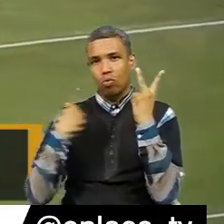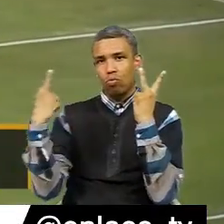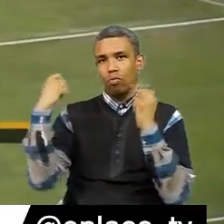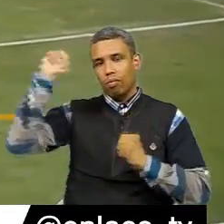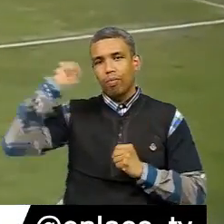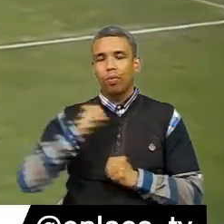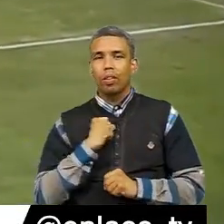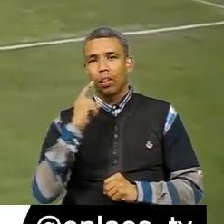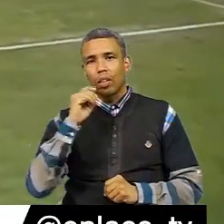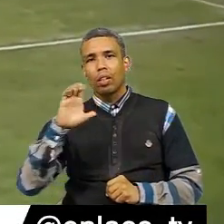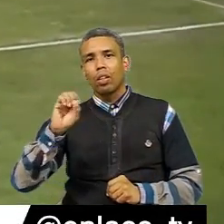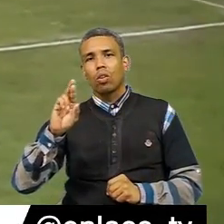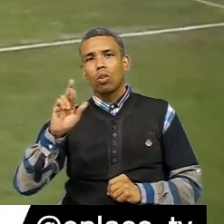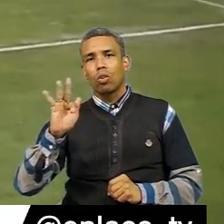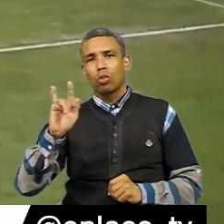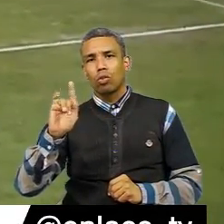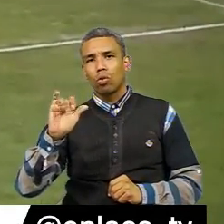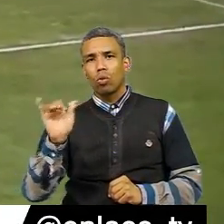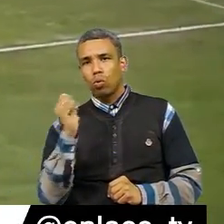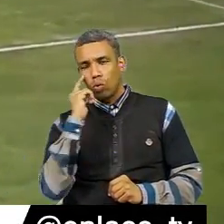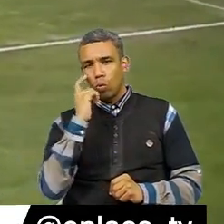Cortuluá 2, La Equidad 0.